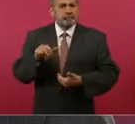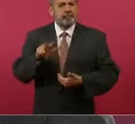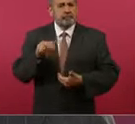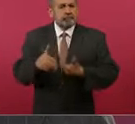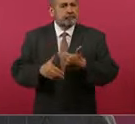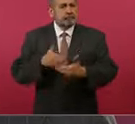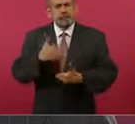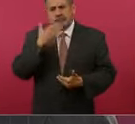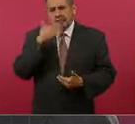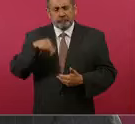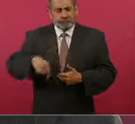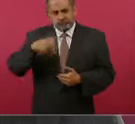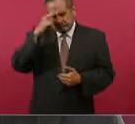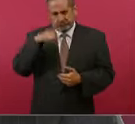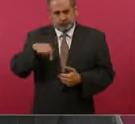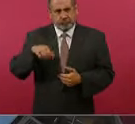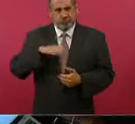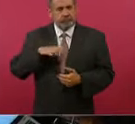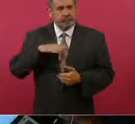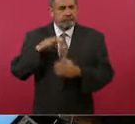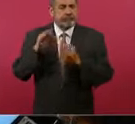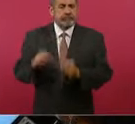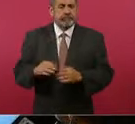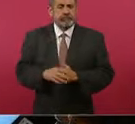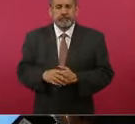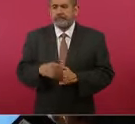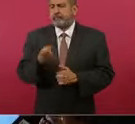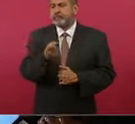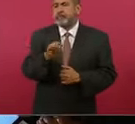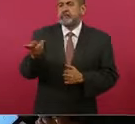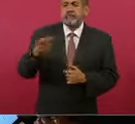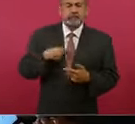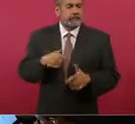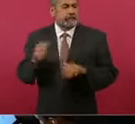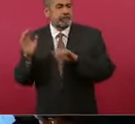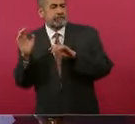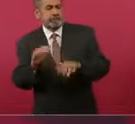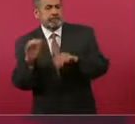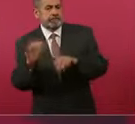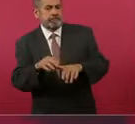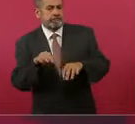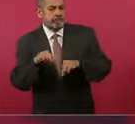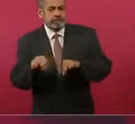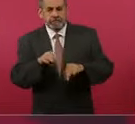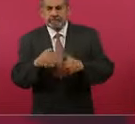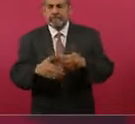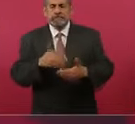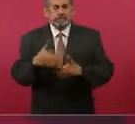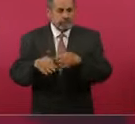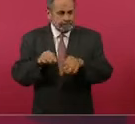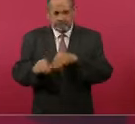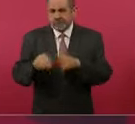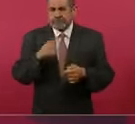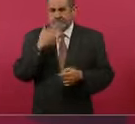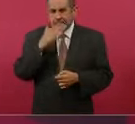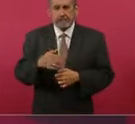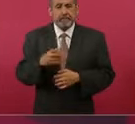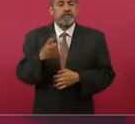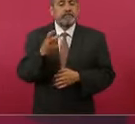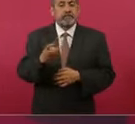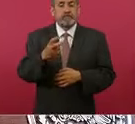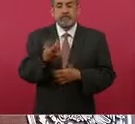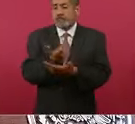Por eso hay empleos, hay oportunidades de trabajo, por eso ha aumentado